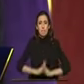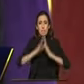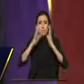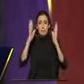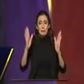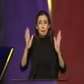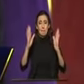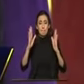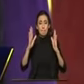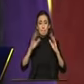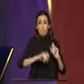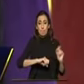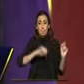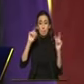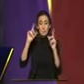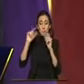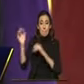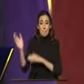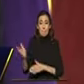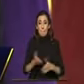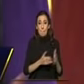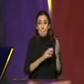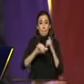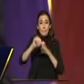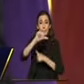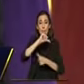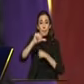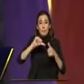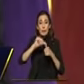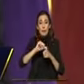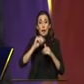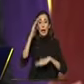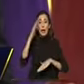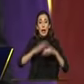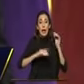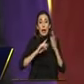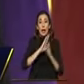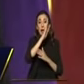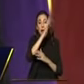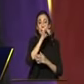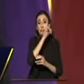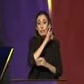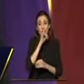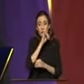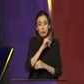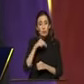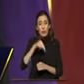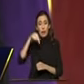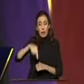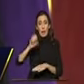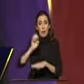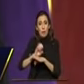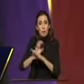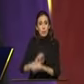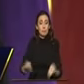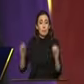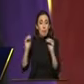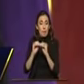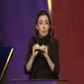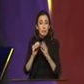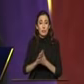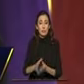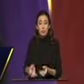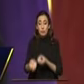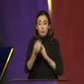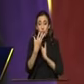superior a la migración de hermanos centroamericanos a los Estados Unidos, en forma proporcional. Tan pronto reciba la información